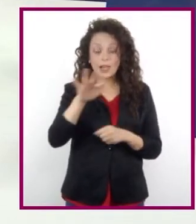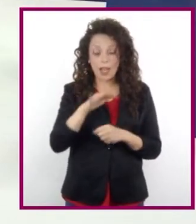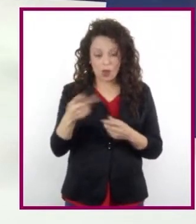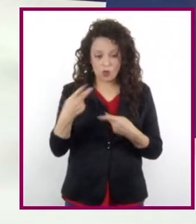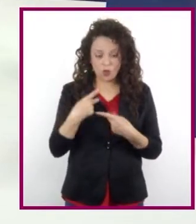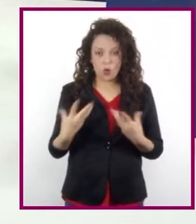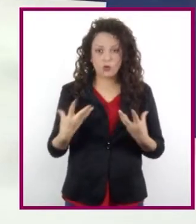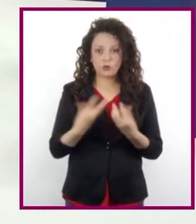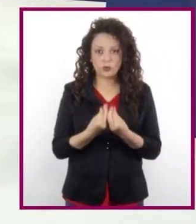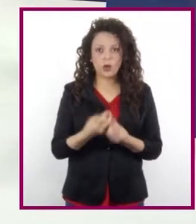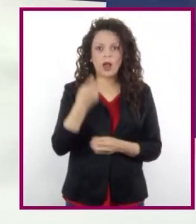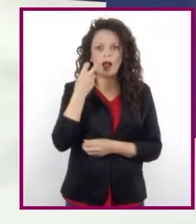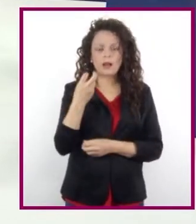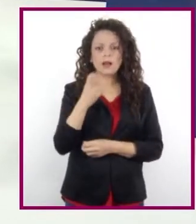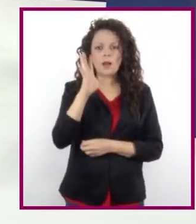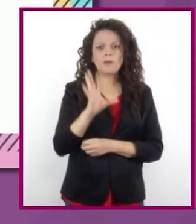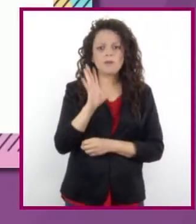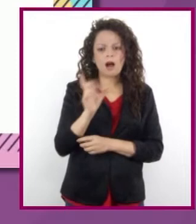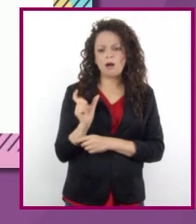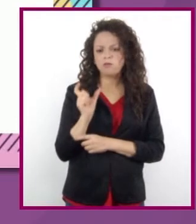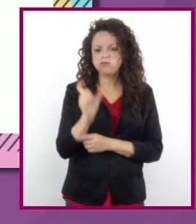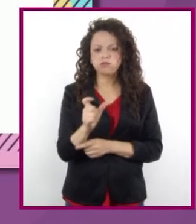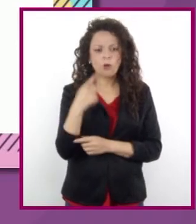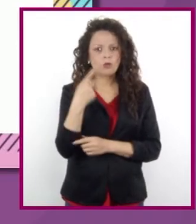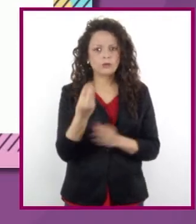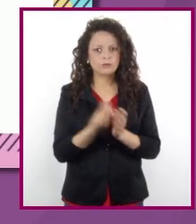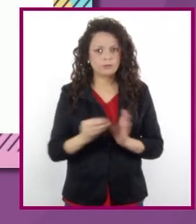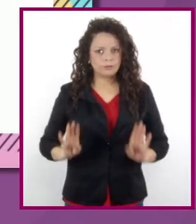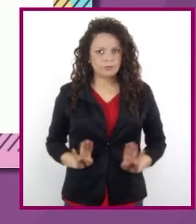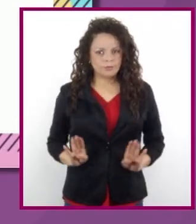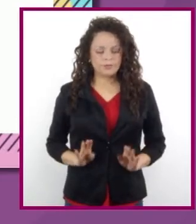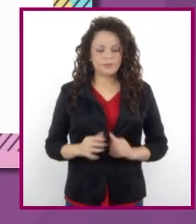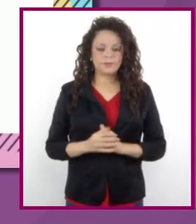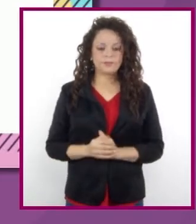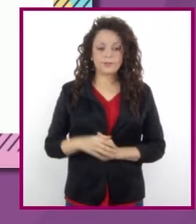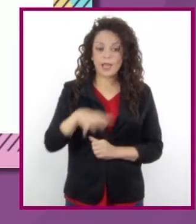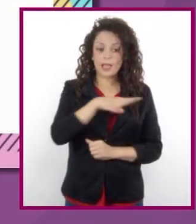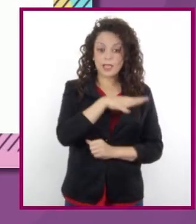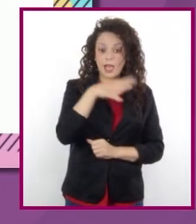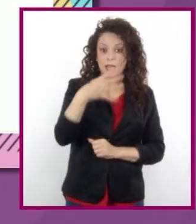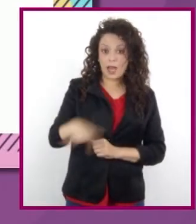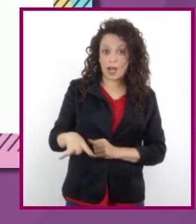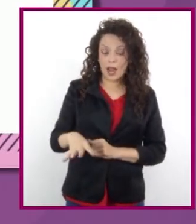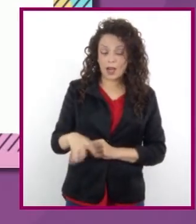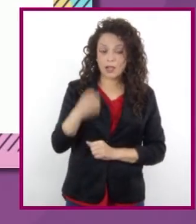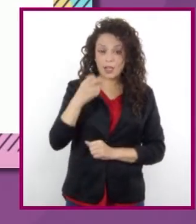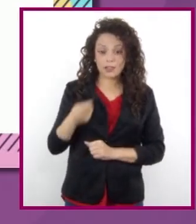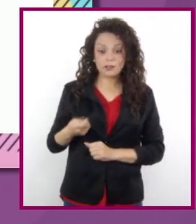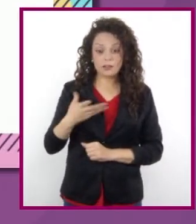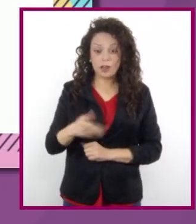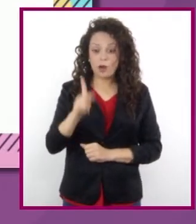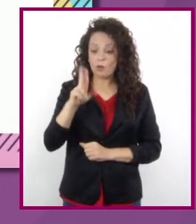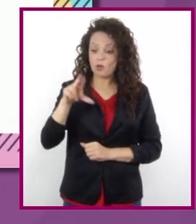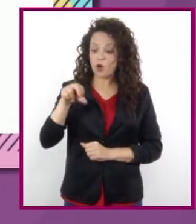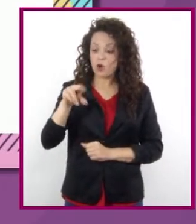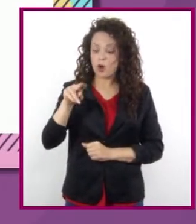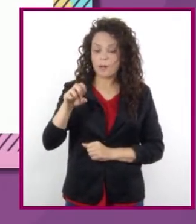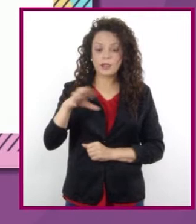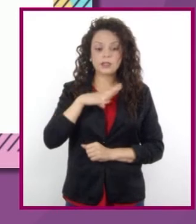general de este tipo de pronombres. Clasificación general de los pronombres. Se dividen